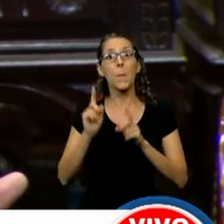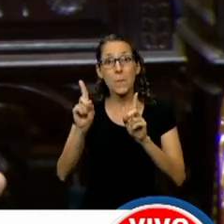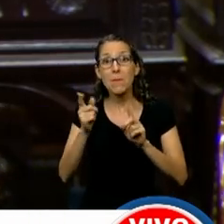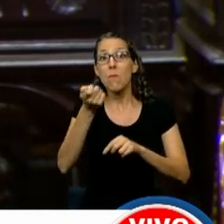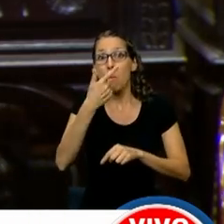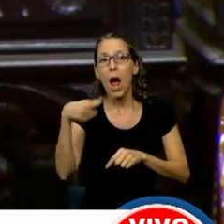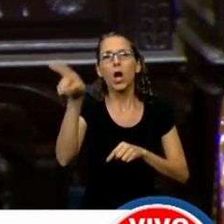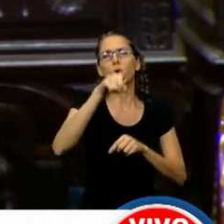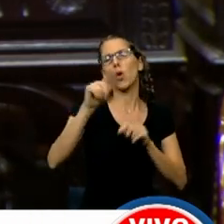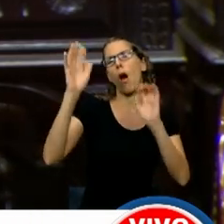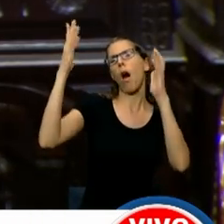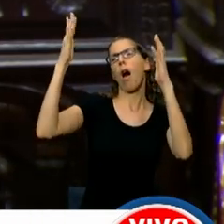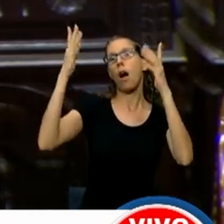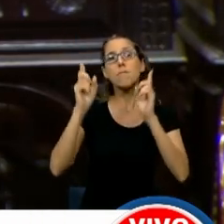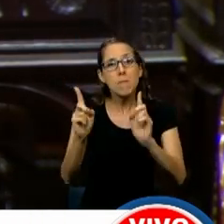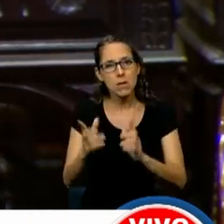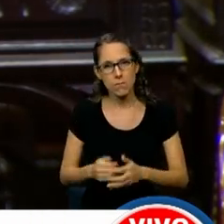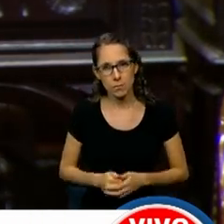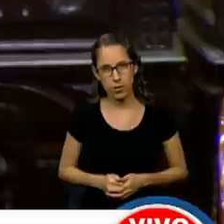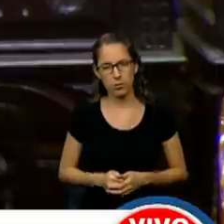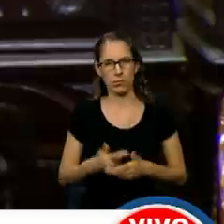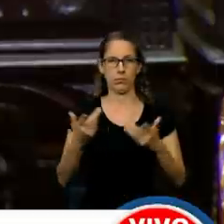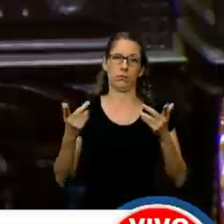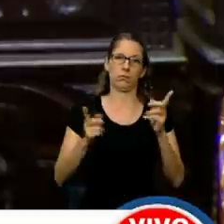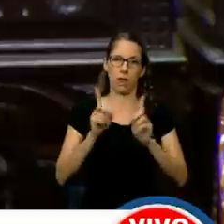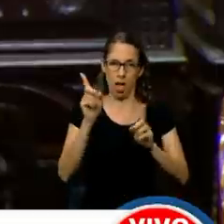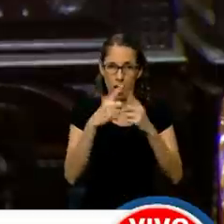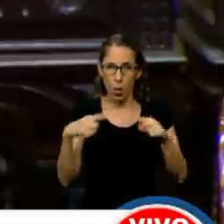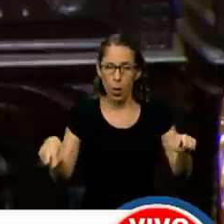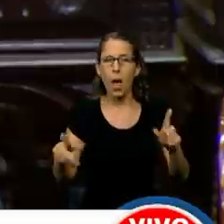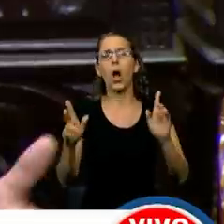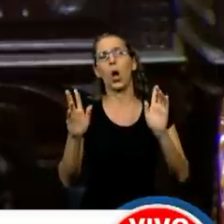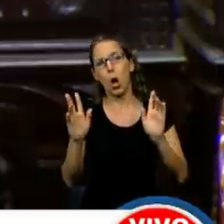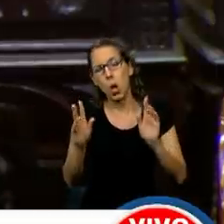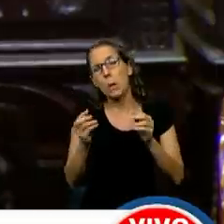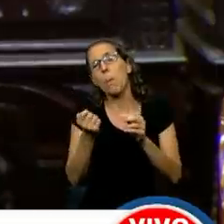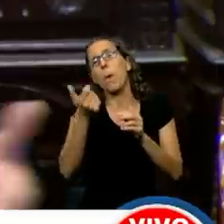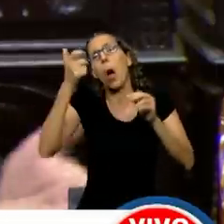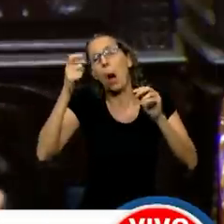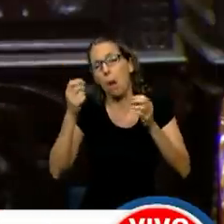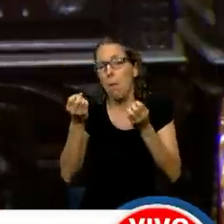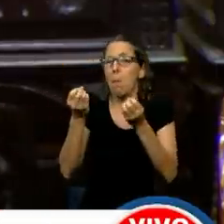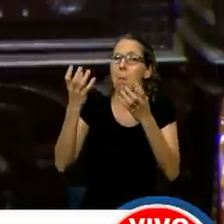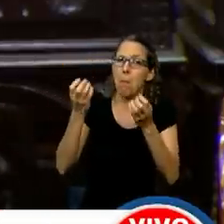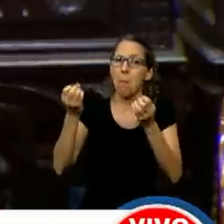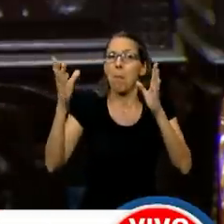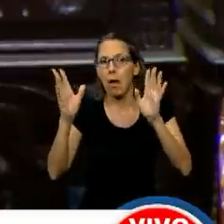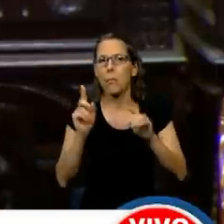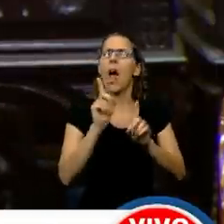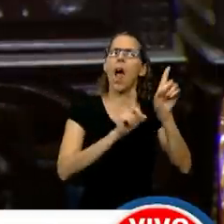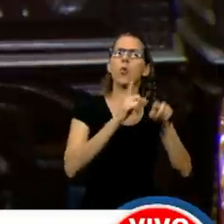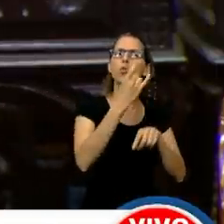tanto en eran salvo honrosas excepciones- que merecen el respeto algunos radicales